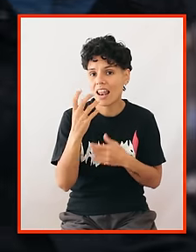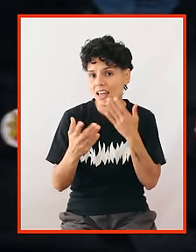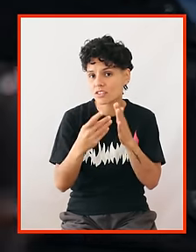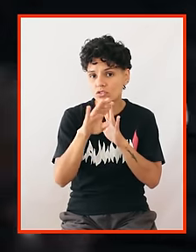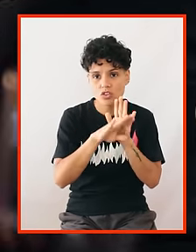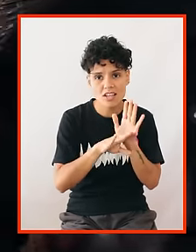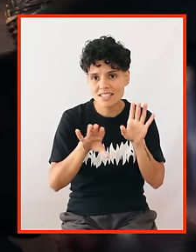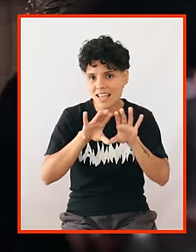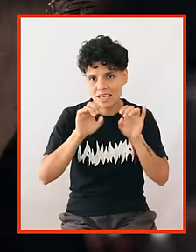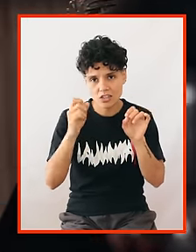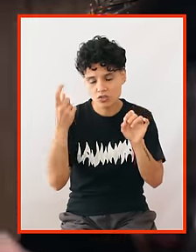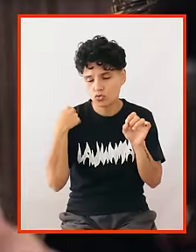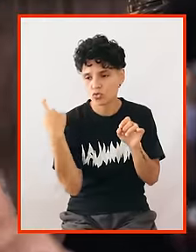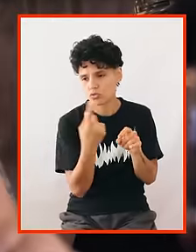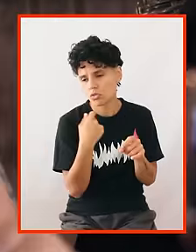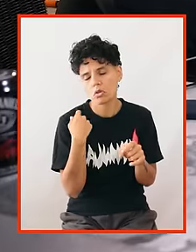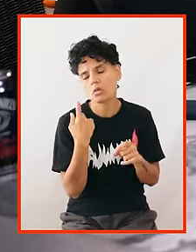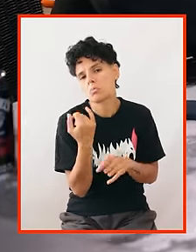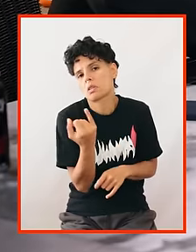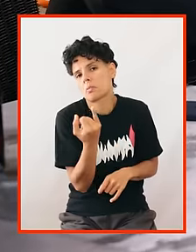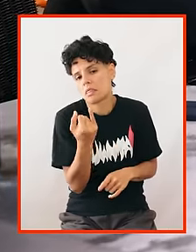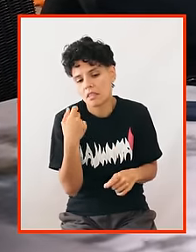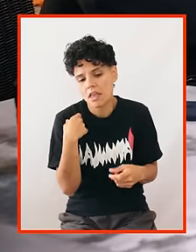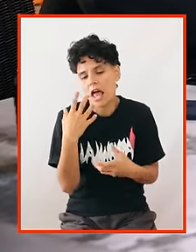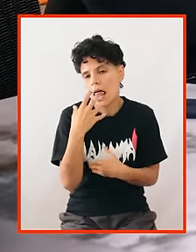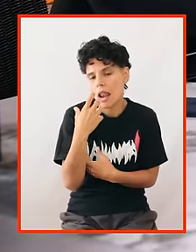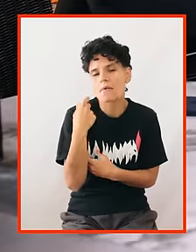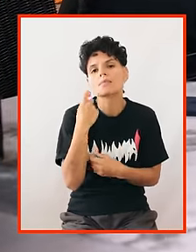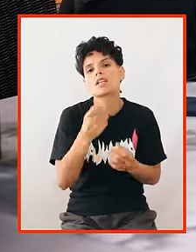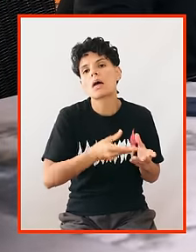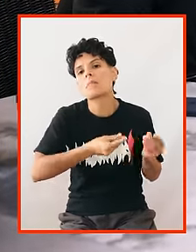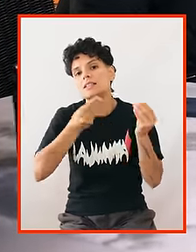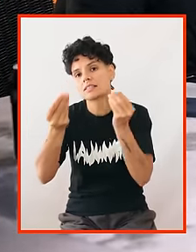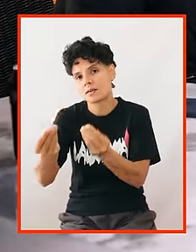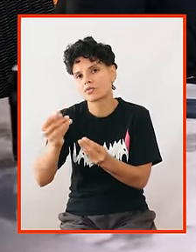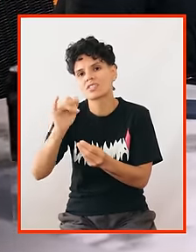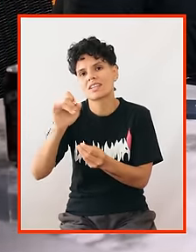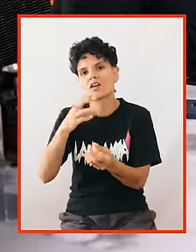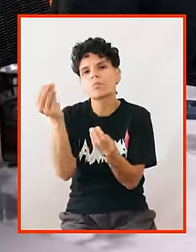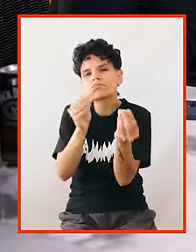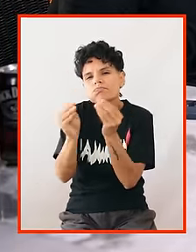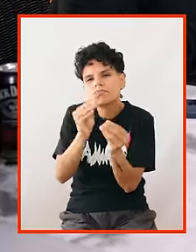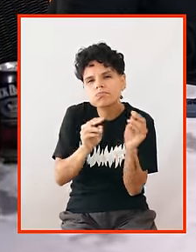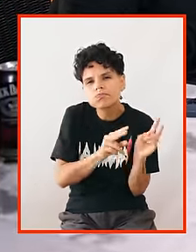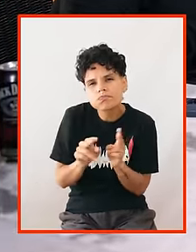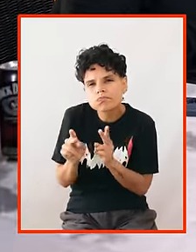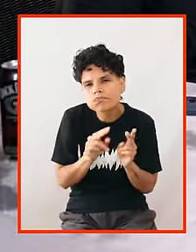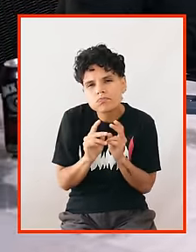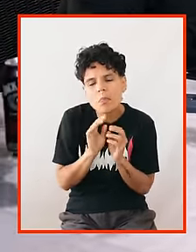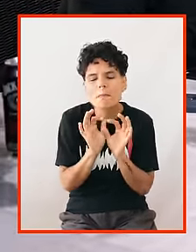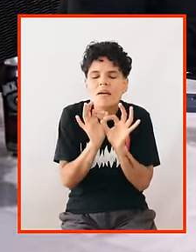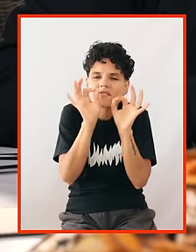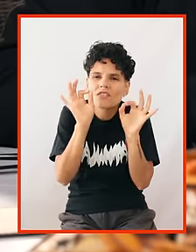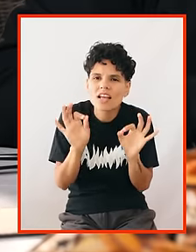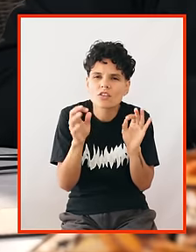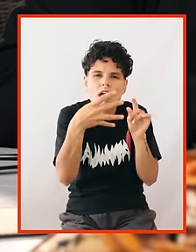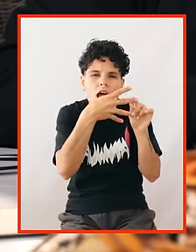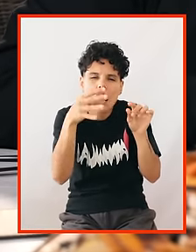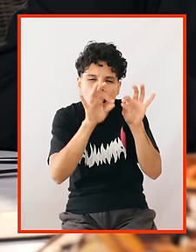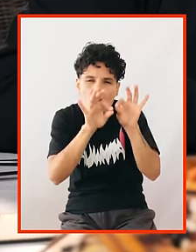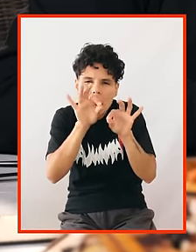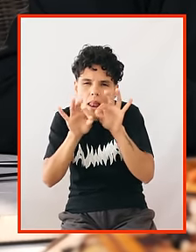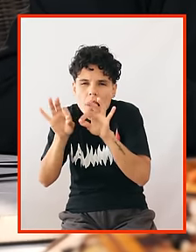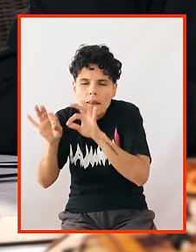Lo habíamos grabado por nuestra cuenta y como que se les licenció el disco a ellos. Permiso, Francisco. Ellos lo editaron después bien y todo. Y todo. Sí. Ah, pero ustedes ya tenían la